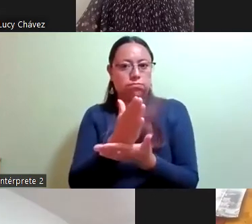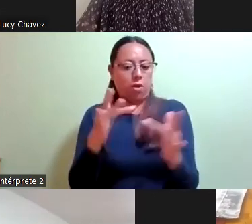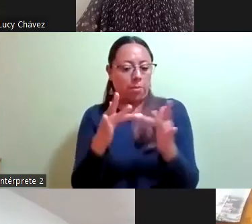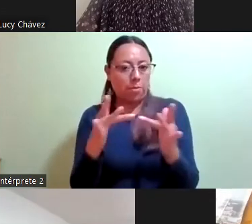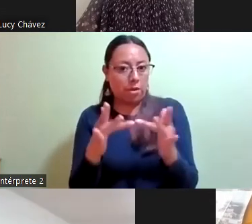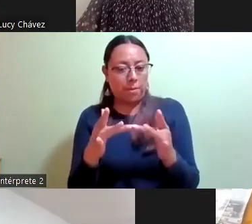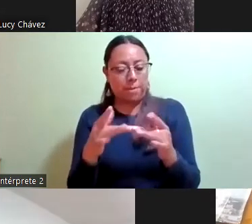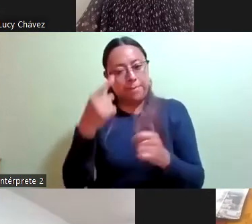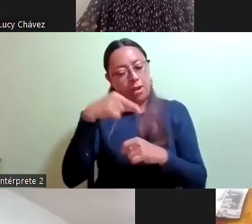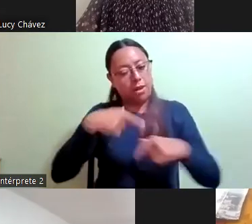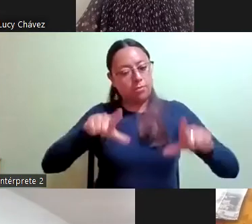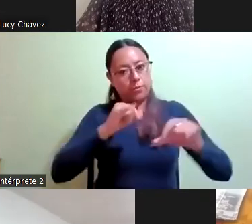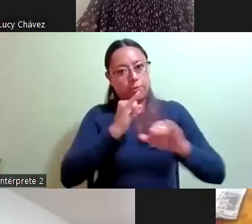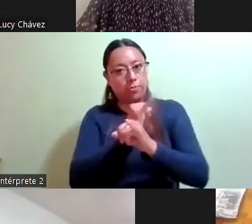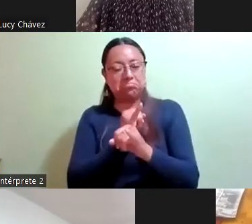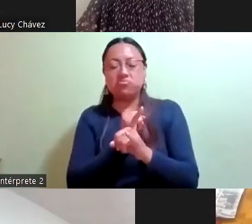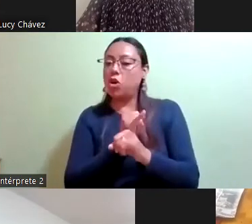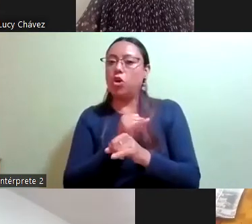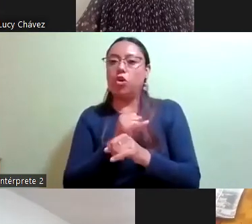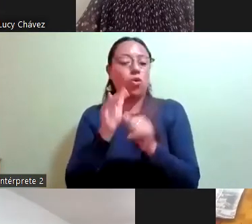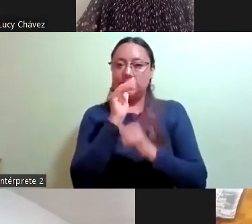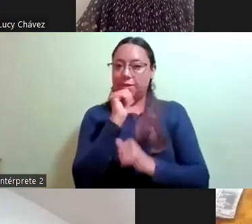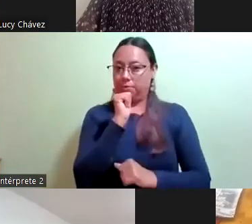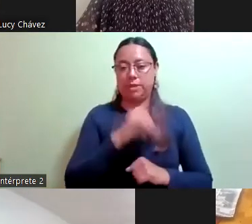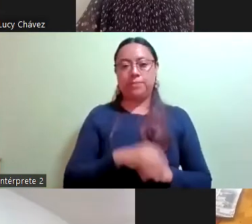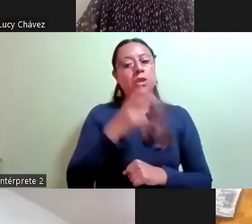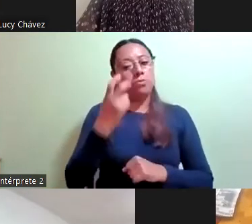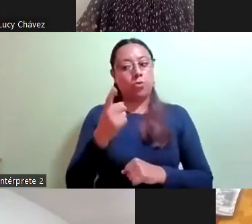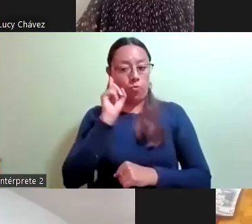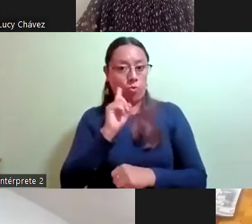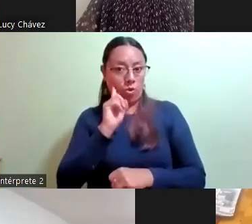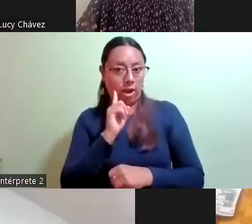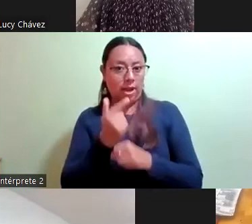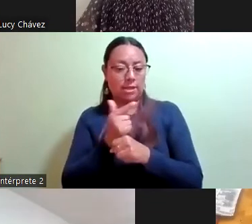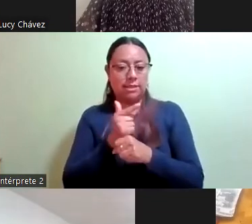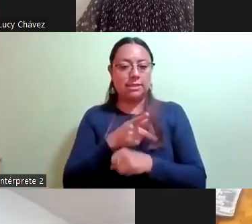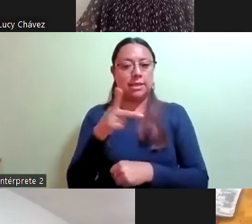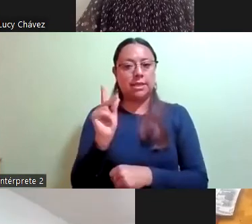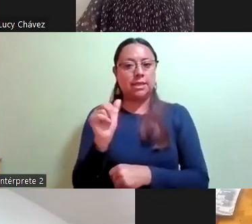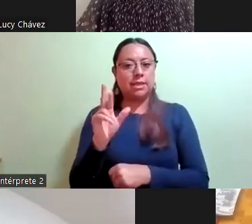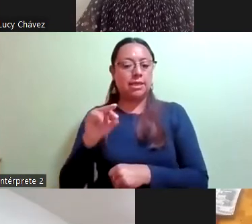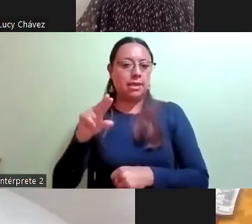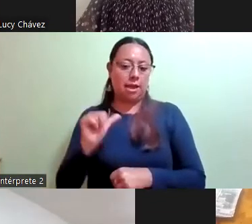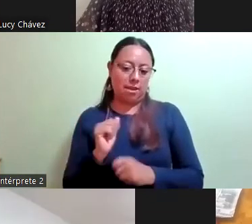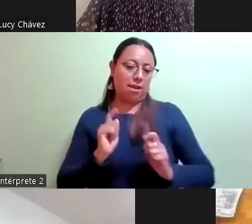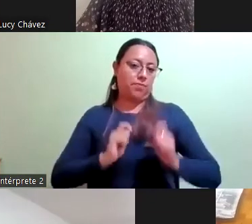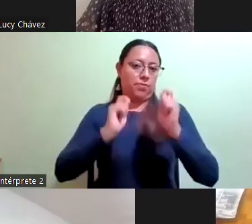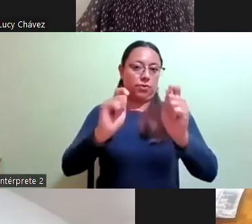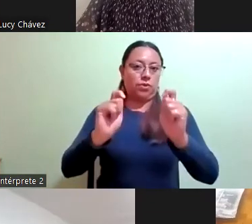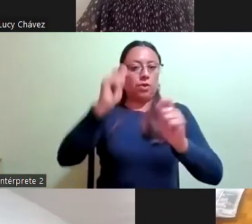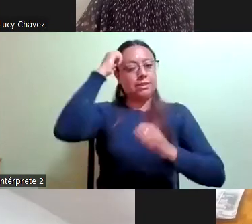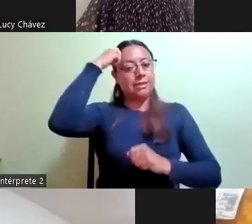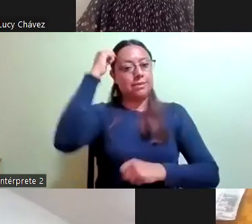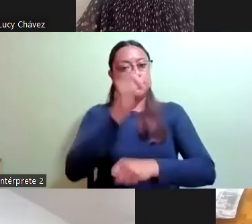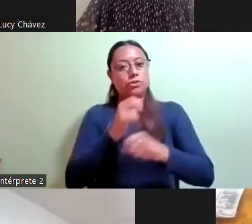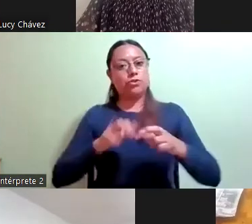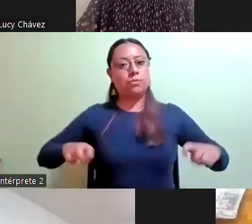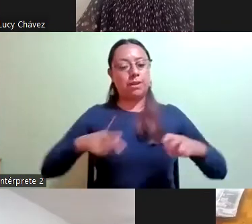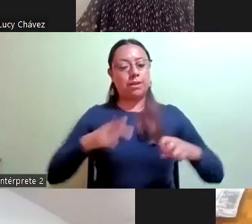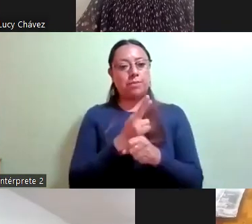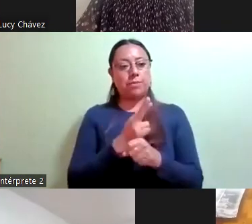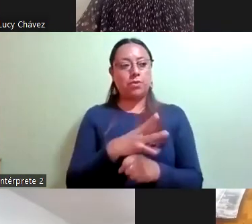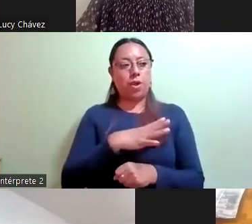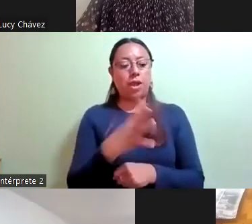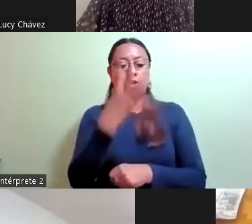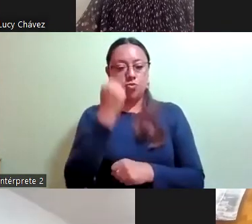Derivado de ello, una vez que la licenciada Karina entregó la coordinación de servicios parlamentarios, hubo 9 meses sin